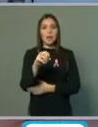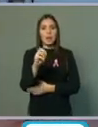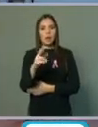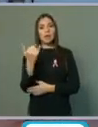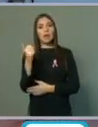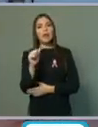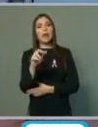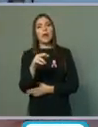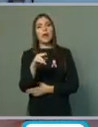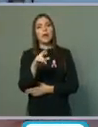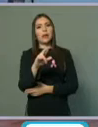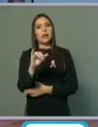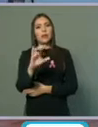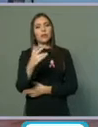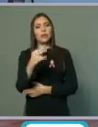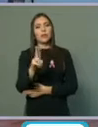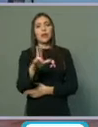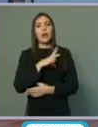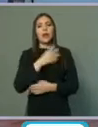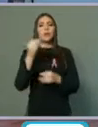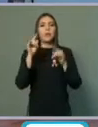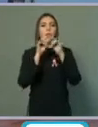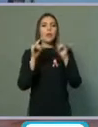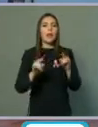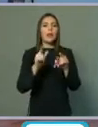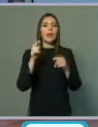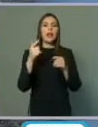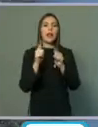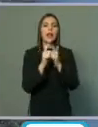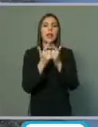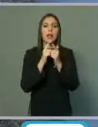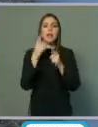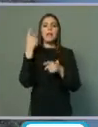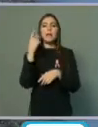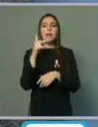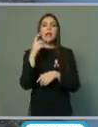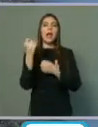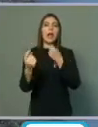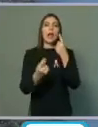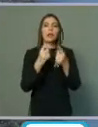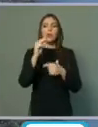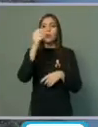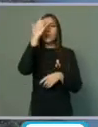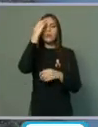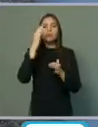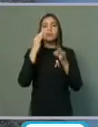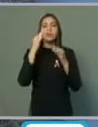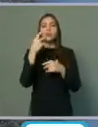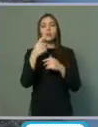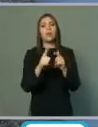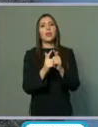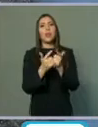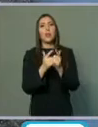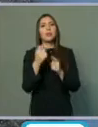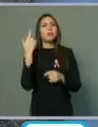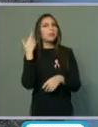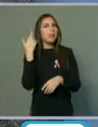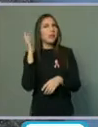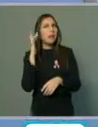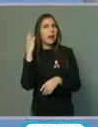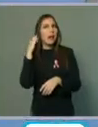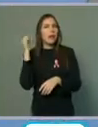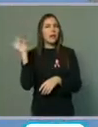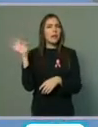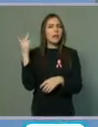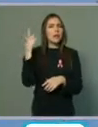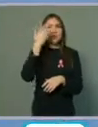ha estado como que presente en muchas ferias del libro, pero como dices, a veces no conocemos la obra de este autor, ¿no? Nos suena, pero no sabemos así como que